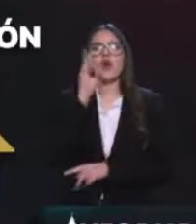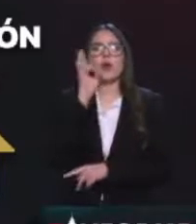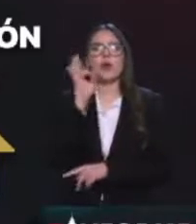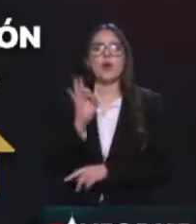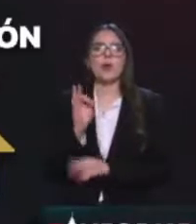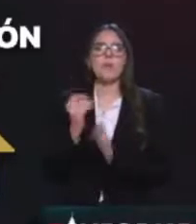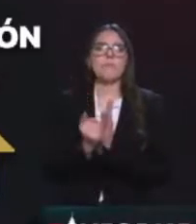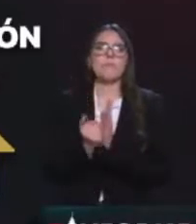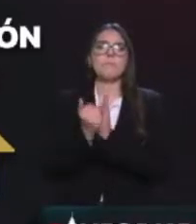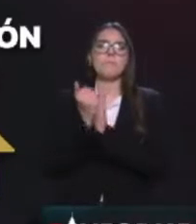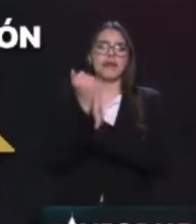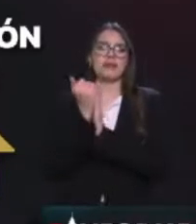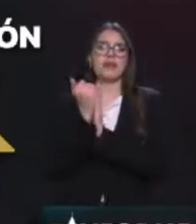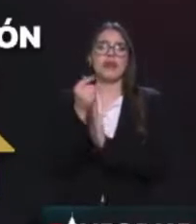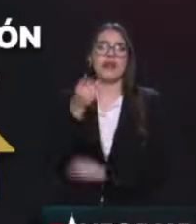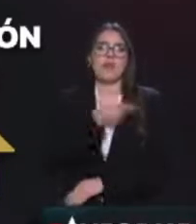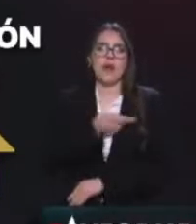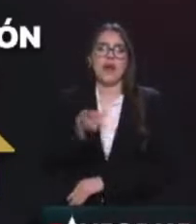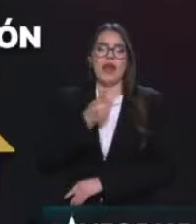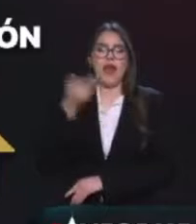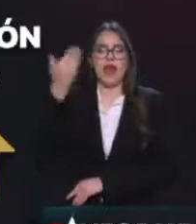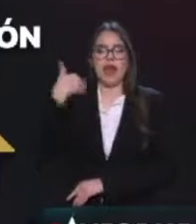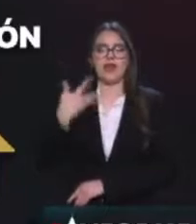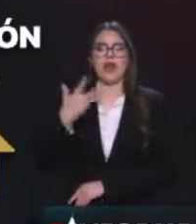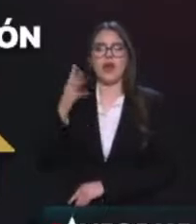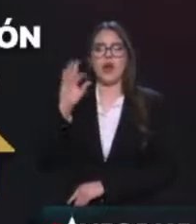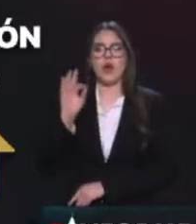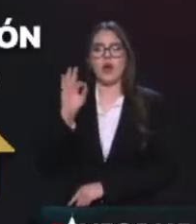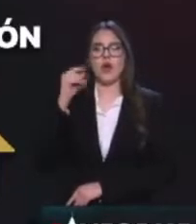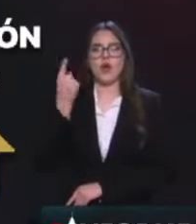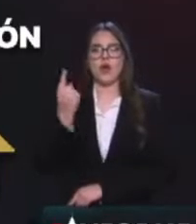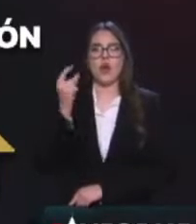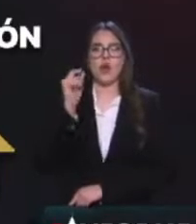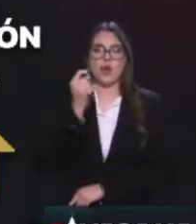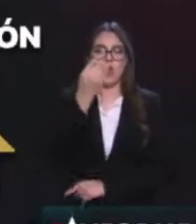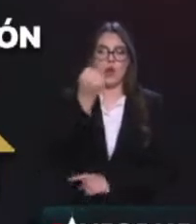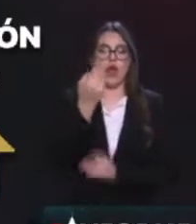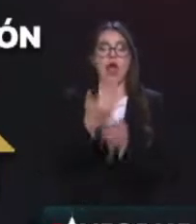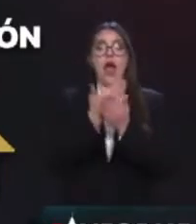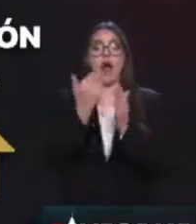población en situación de pobreza, al pasar de 41.9 en 2018 a